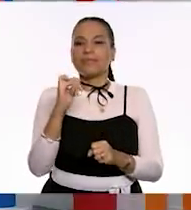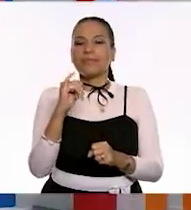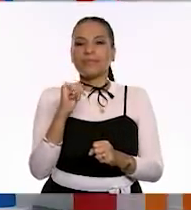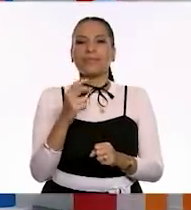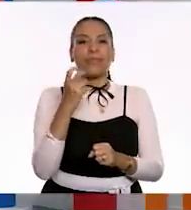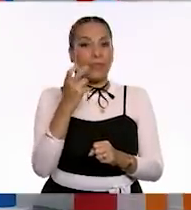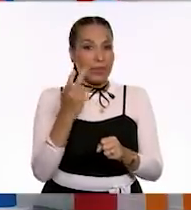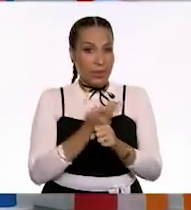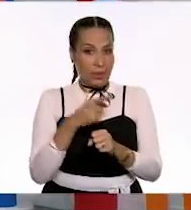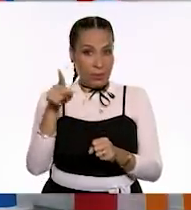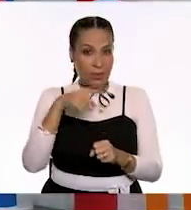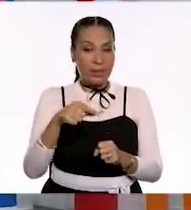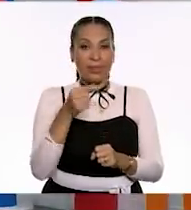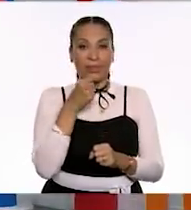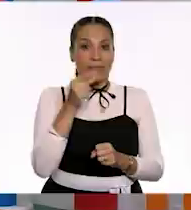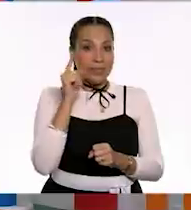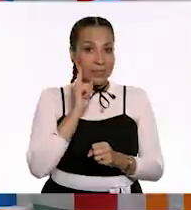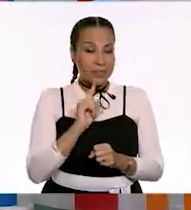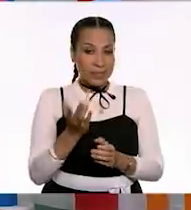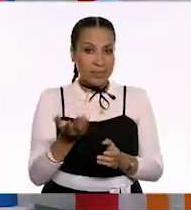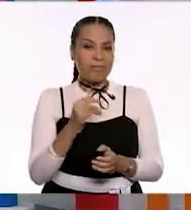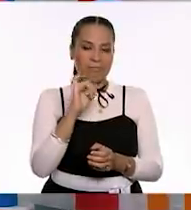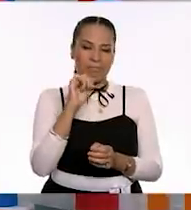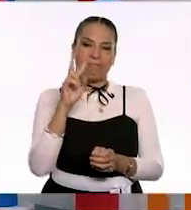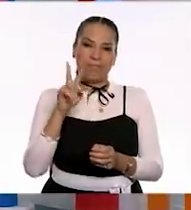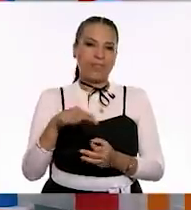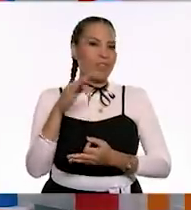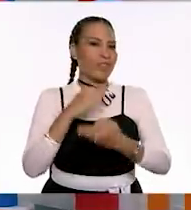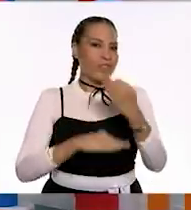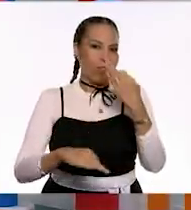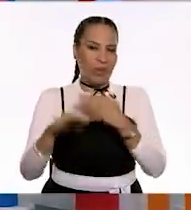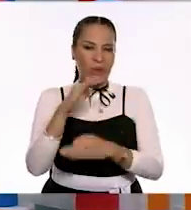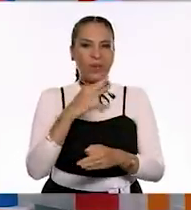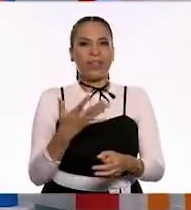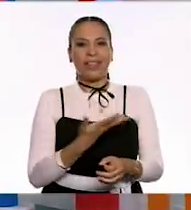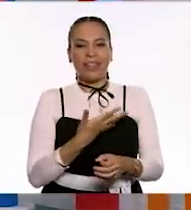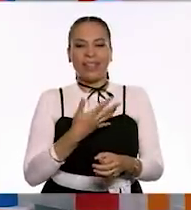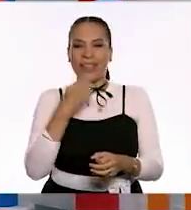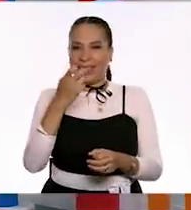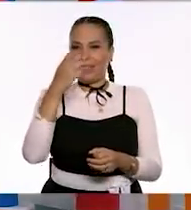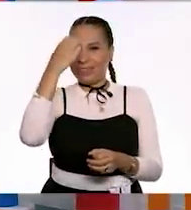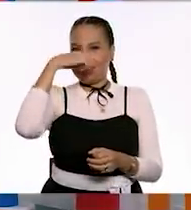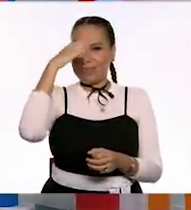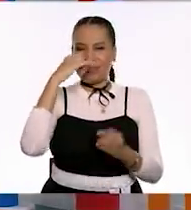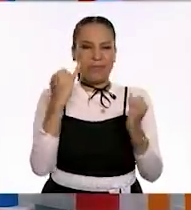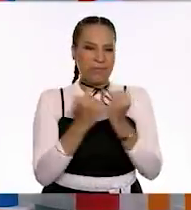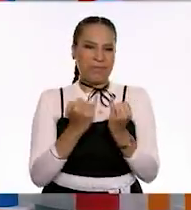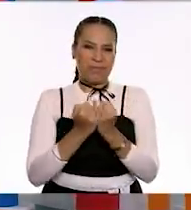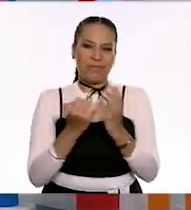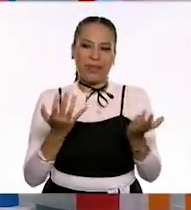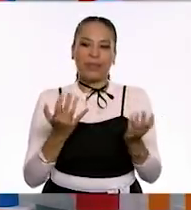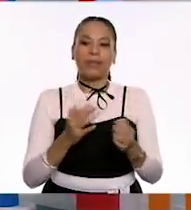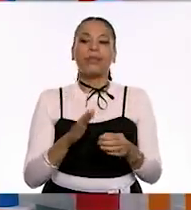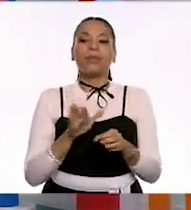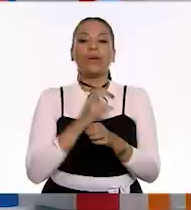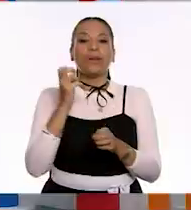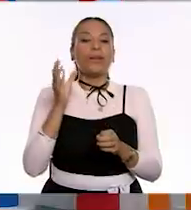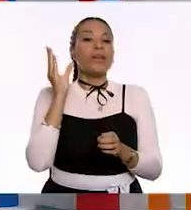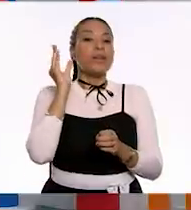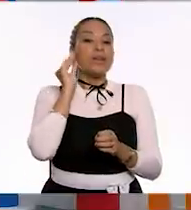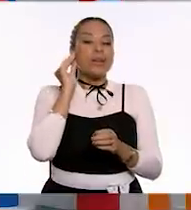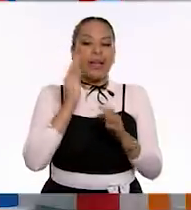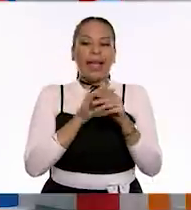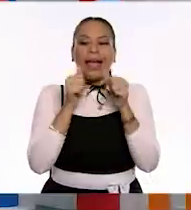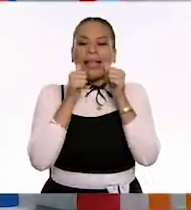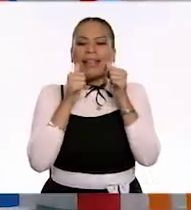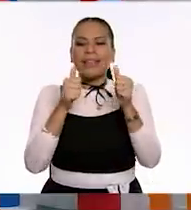¿Les ha pasado a ustedes, niñas y niños? Sí, ¿verdad? Yo creo que a todos nos hemos tenido una experiencia muy parecida. Y de escuchar por estar